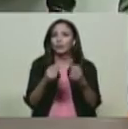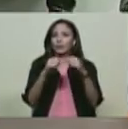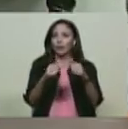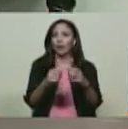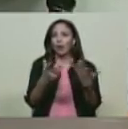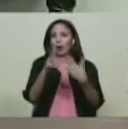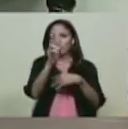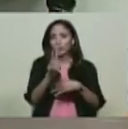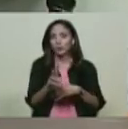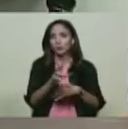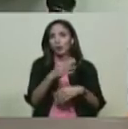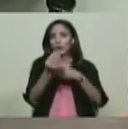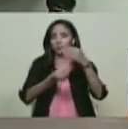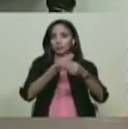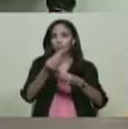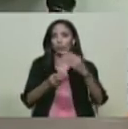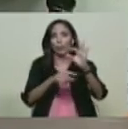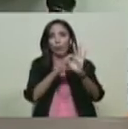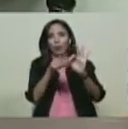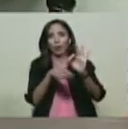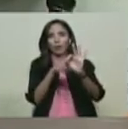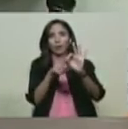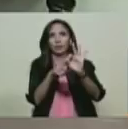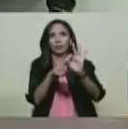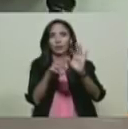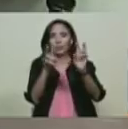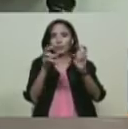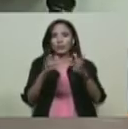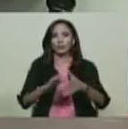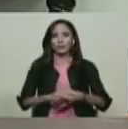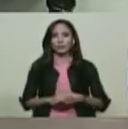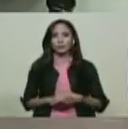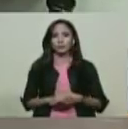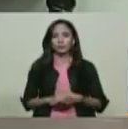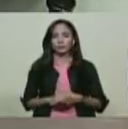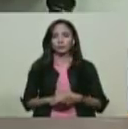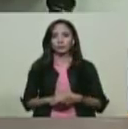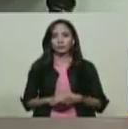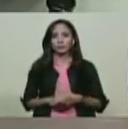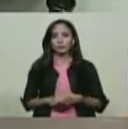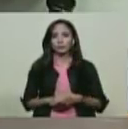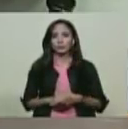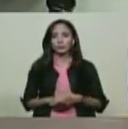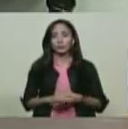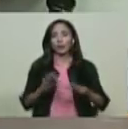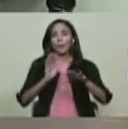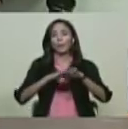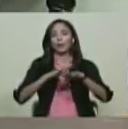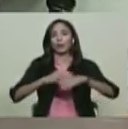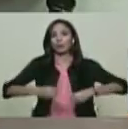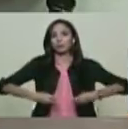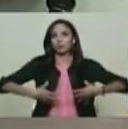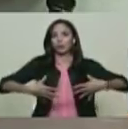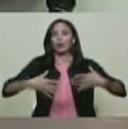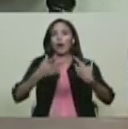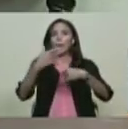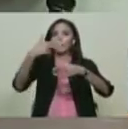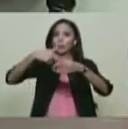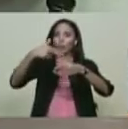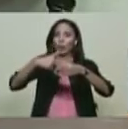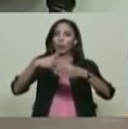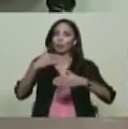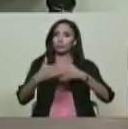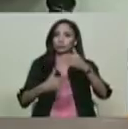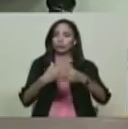como Venezuela. Además soportada por la riqueza petrolera. El primer paso que